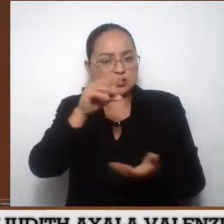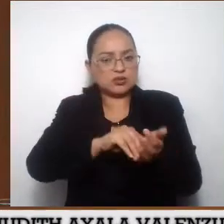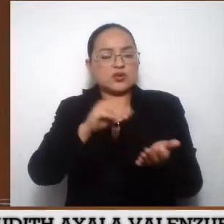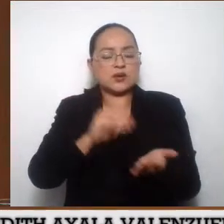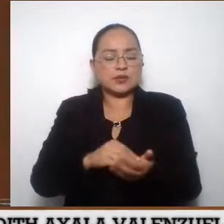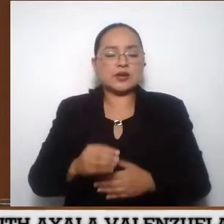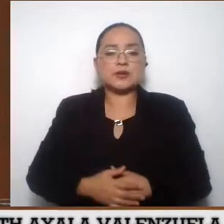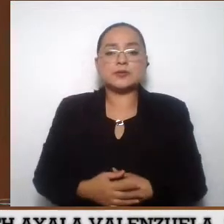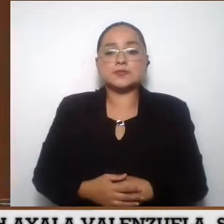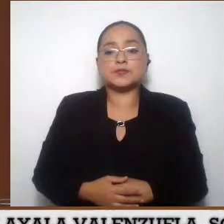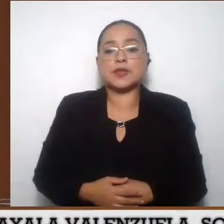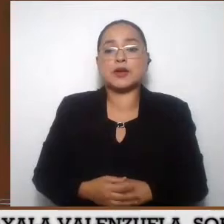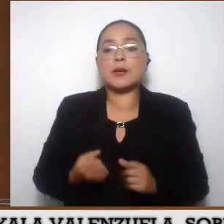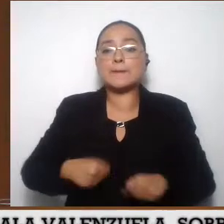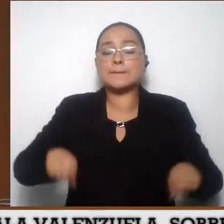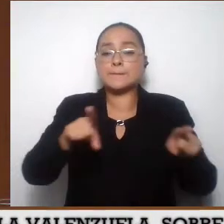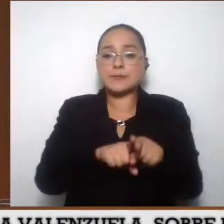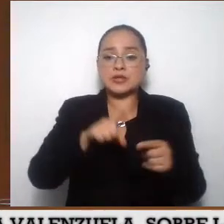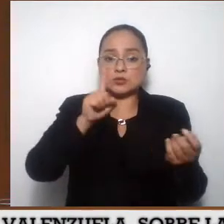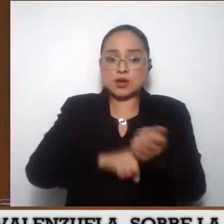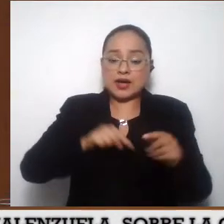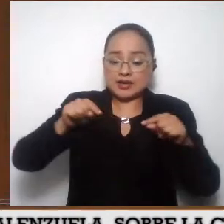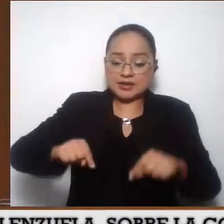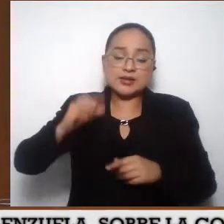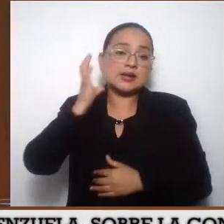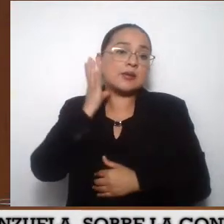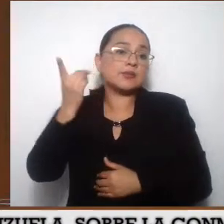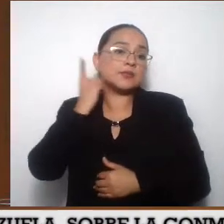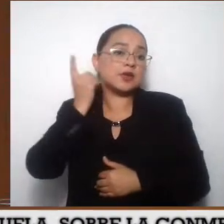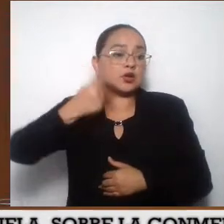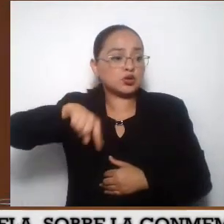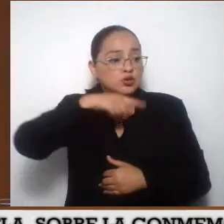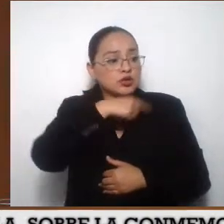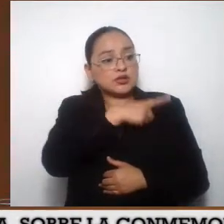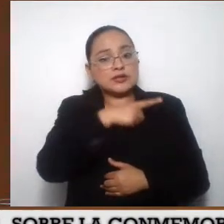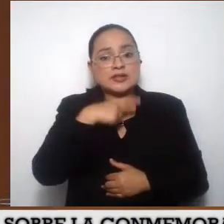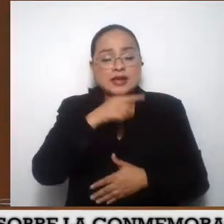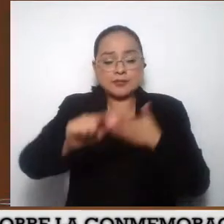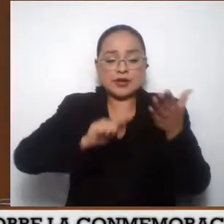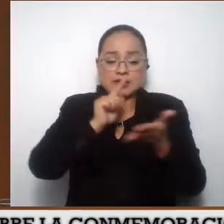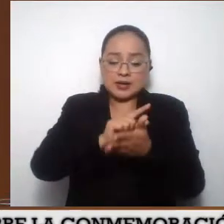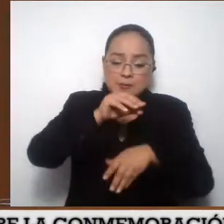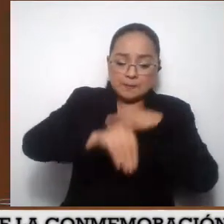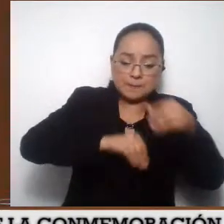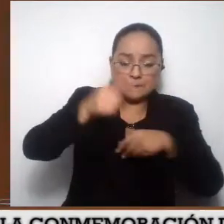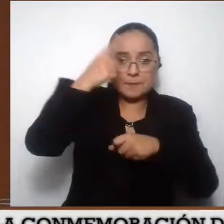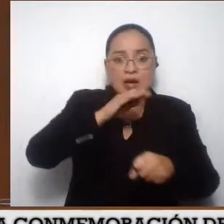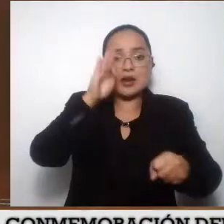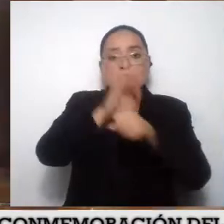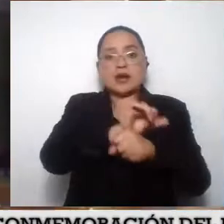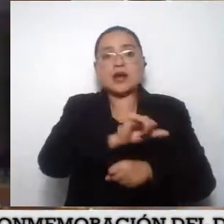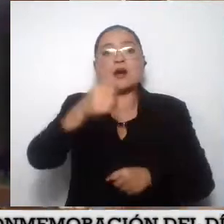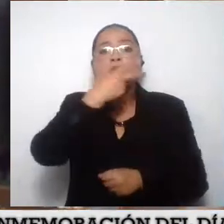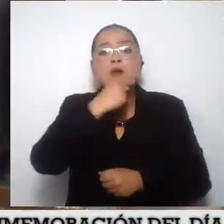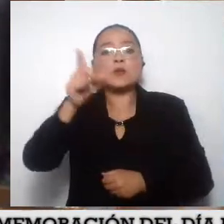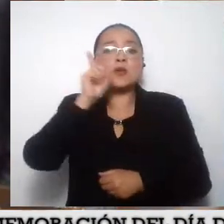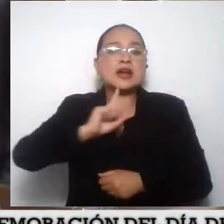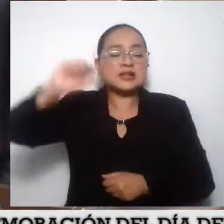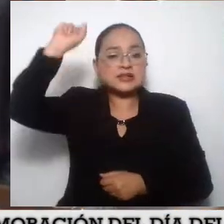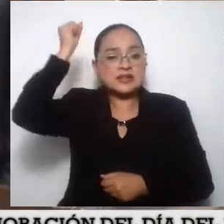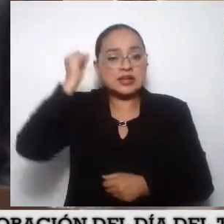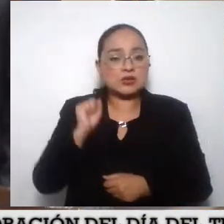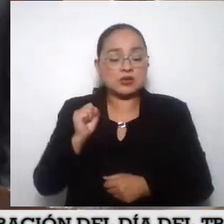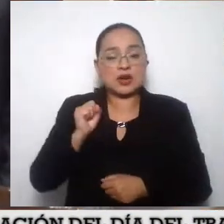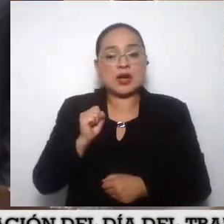forma, en este Congreso, tenemos que seguir legislando en favor de las y los sinaloenses, procurando